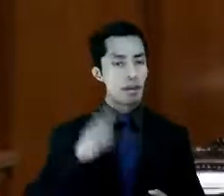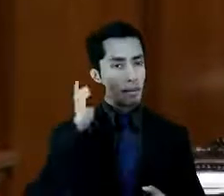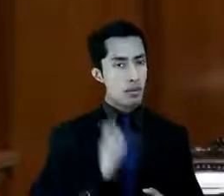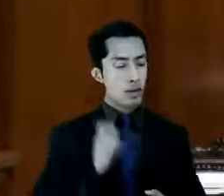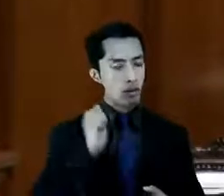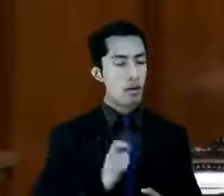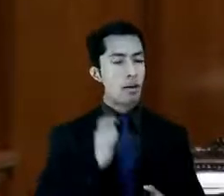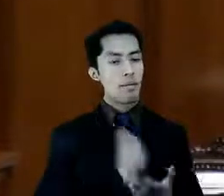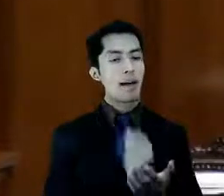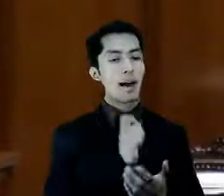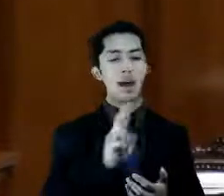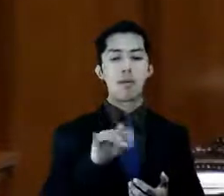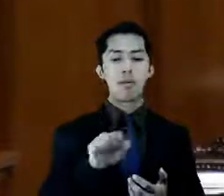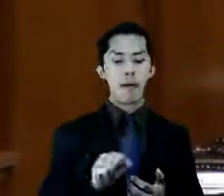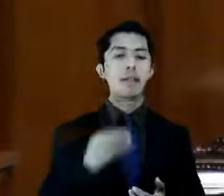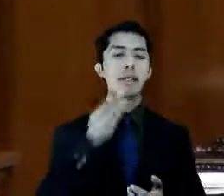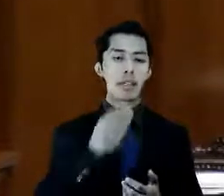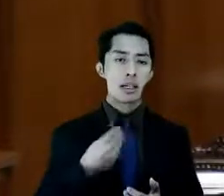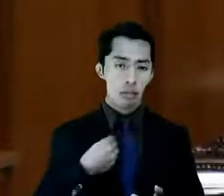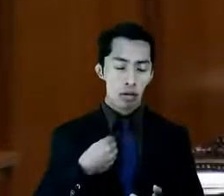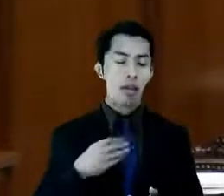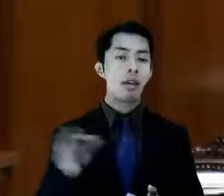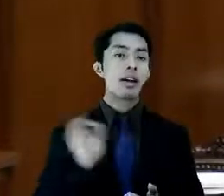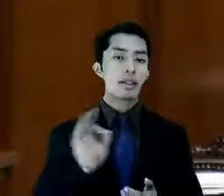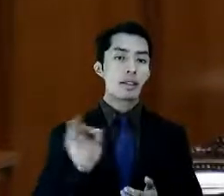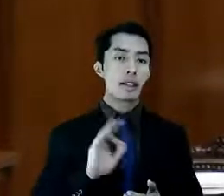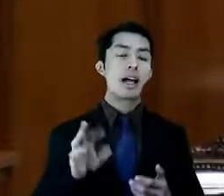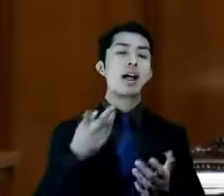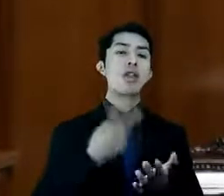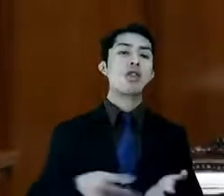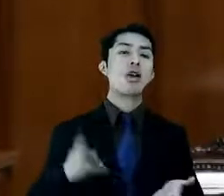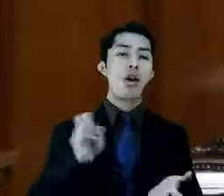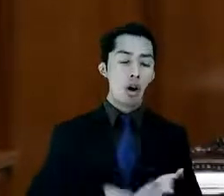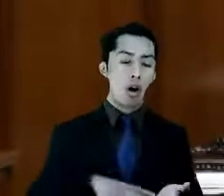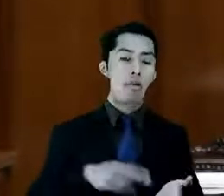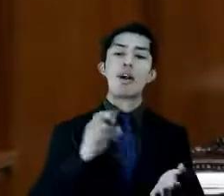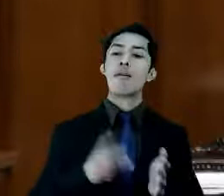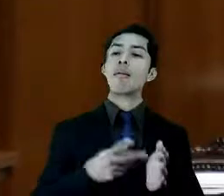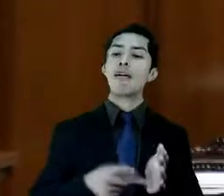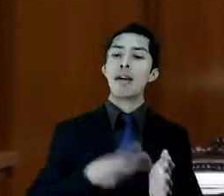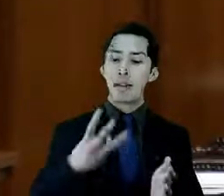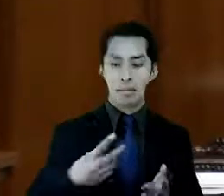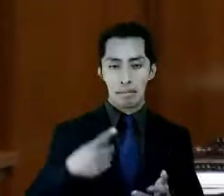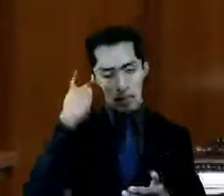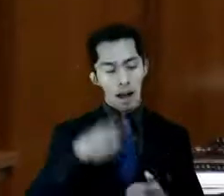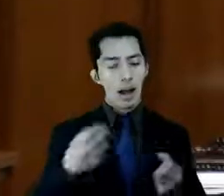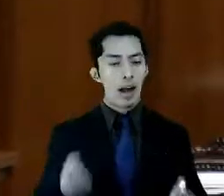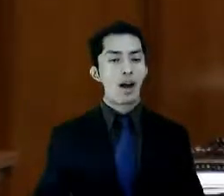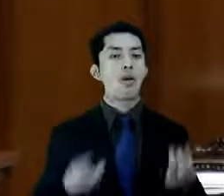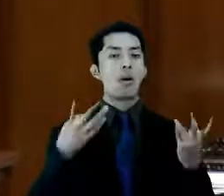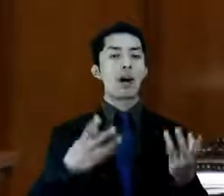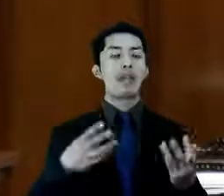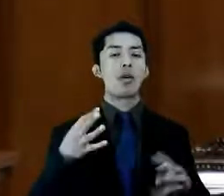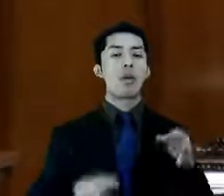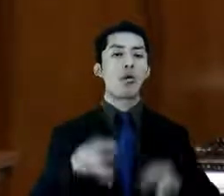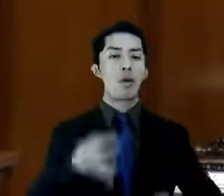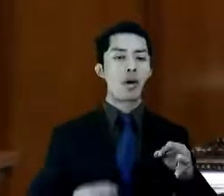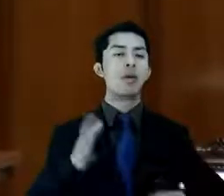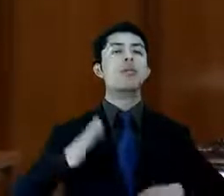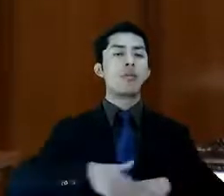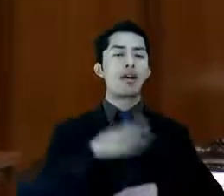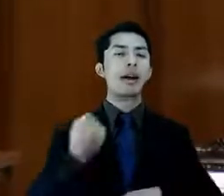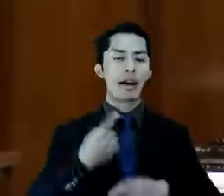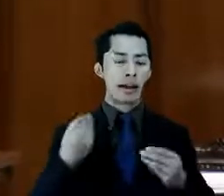UMAS, aunque tengamos que hacer una duplicidad o triplicidad en el tema de la fijación que realiza el juez. Porque por